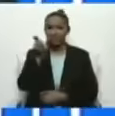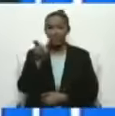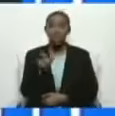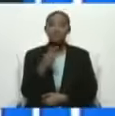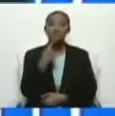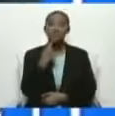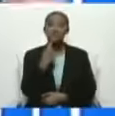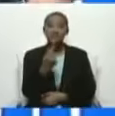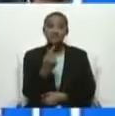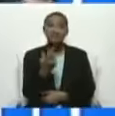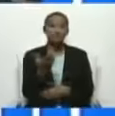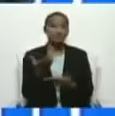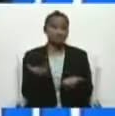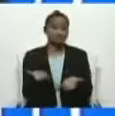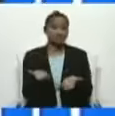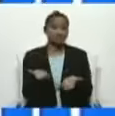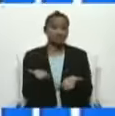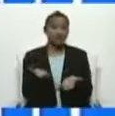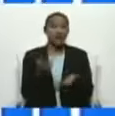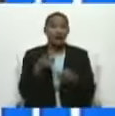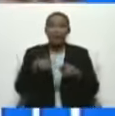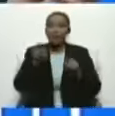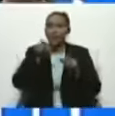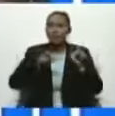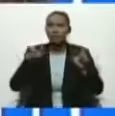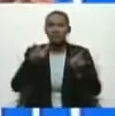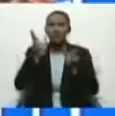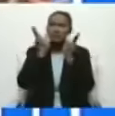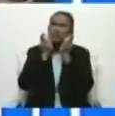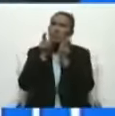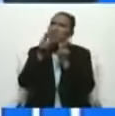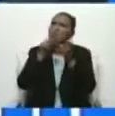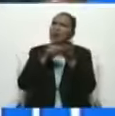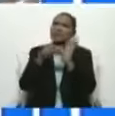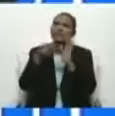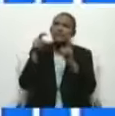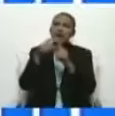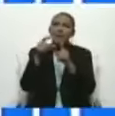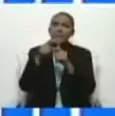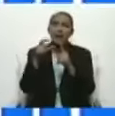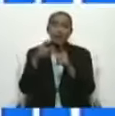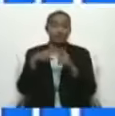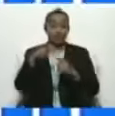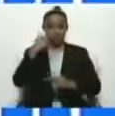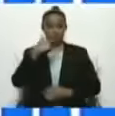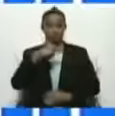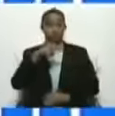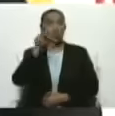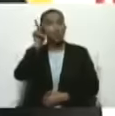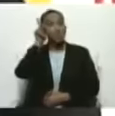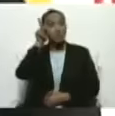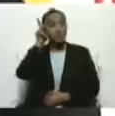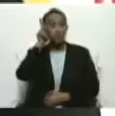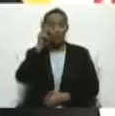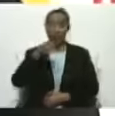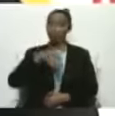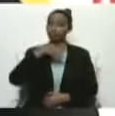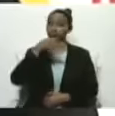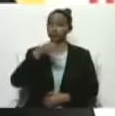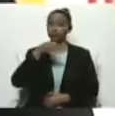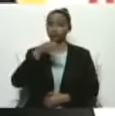diciendo que había un cisne negro. Claro, y alguna gente puede escuchar y decir, bueno, ¿qué quiere decir eso? Pero lo dice un académico y es profesor en Harvard.